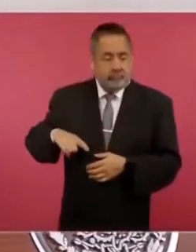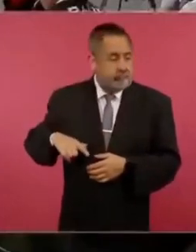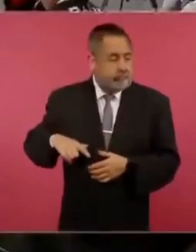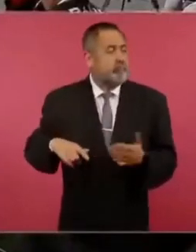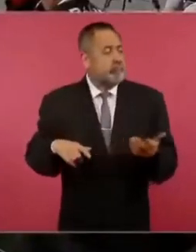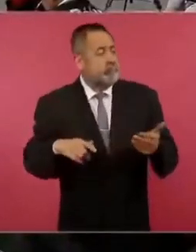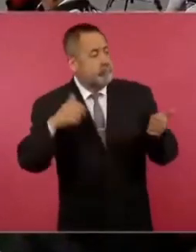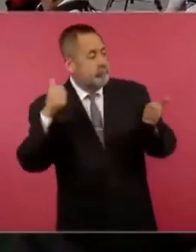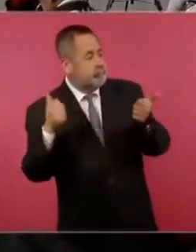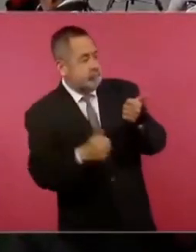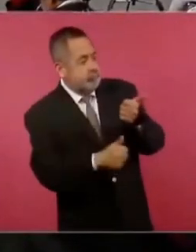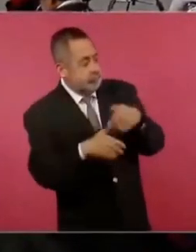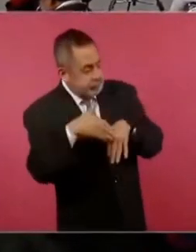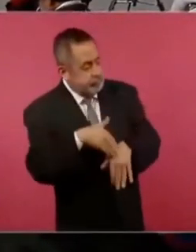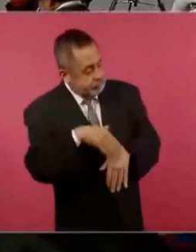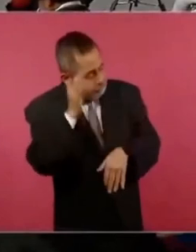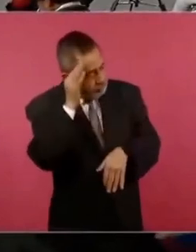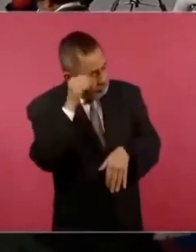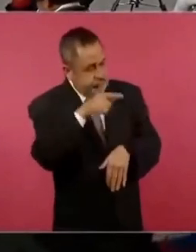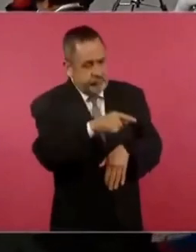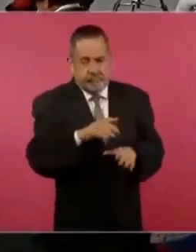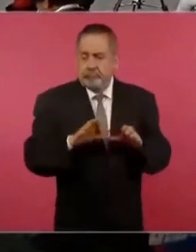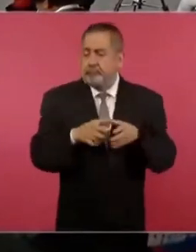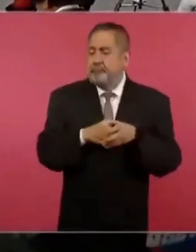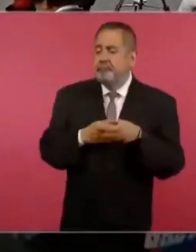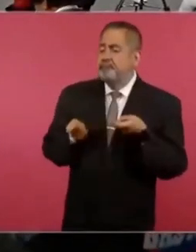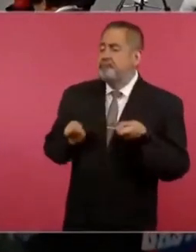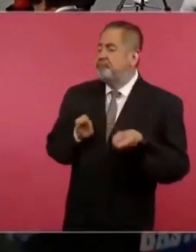de una banda de malhechores